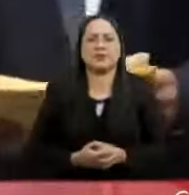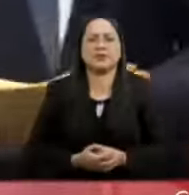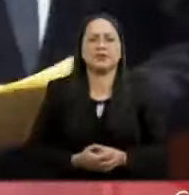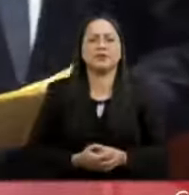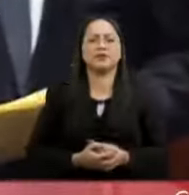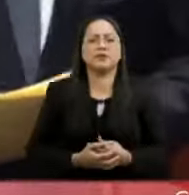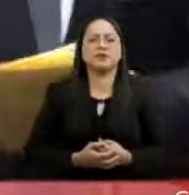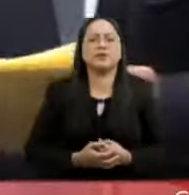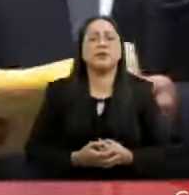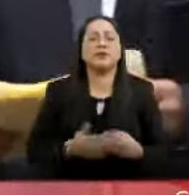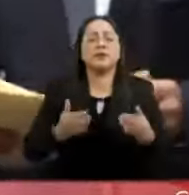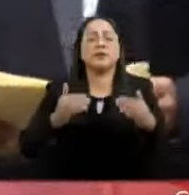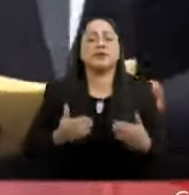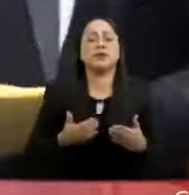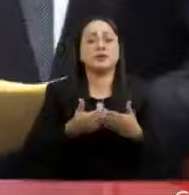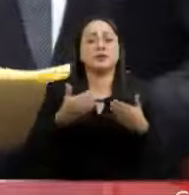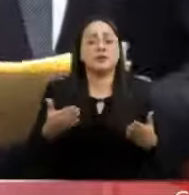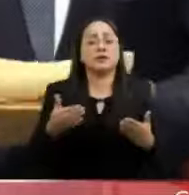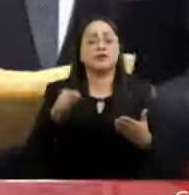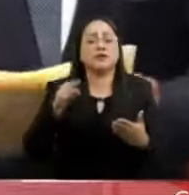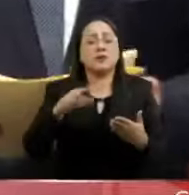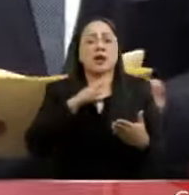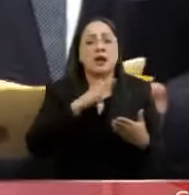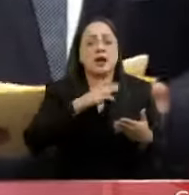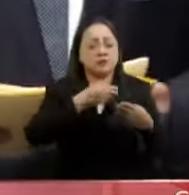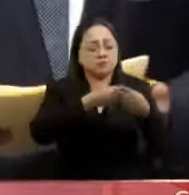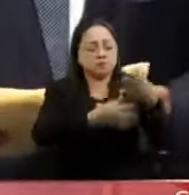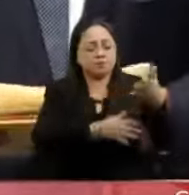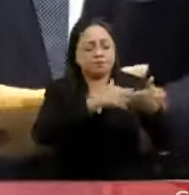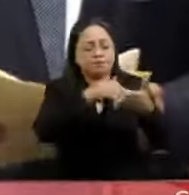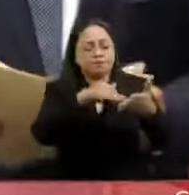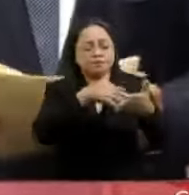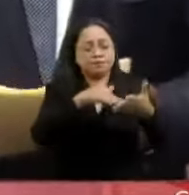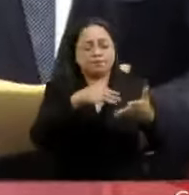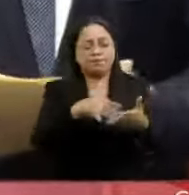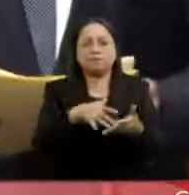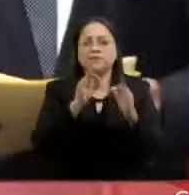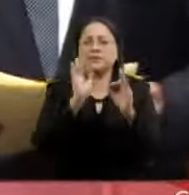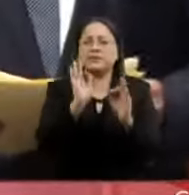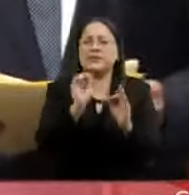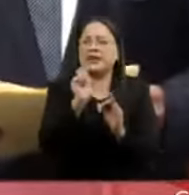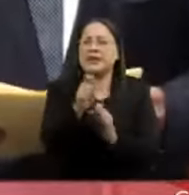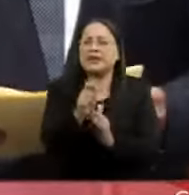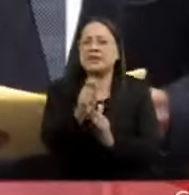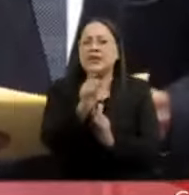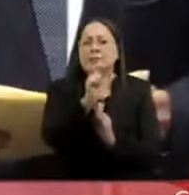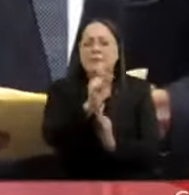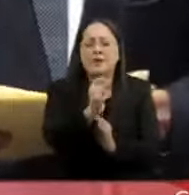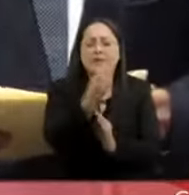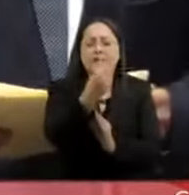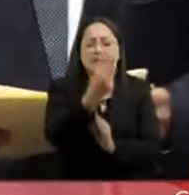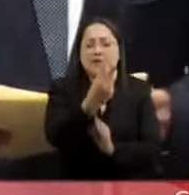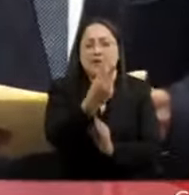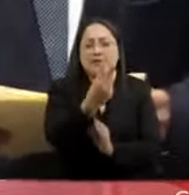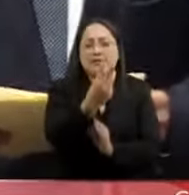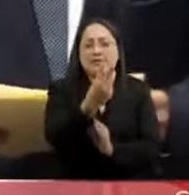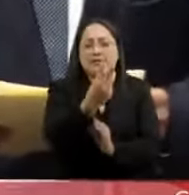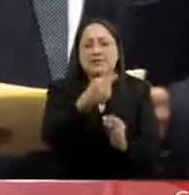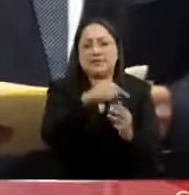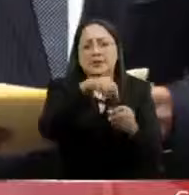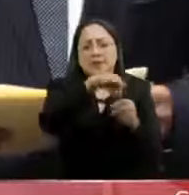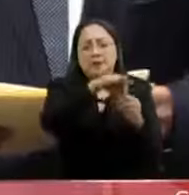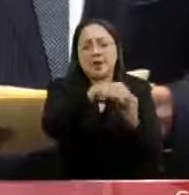De la lectura de los documentos, se constata que 23 de los votos